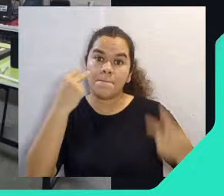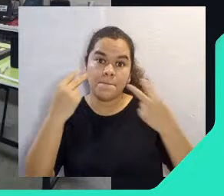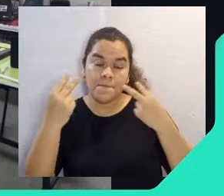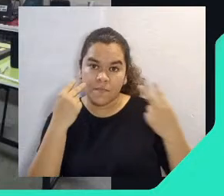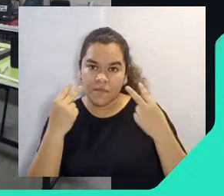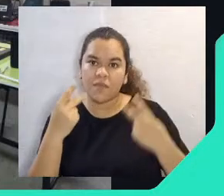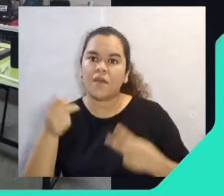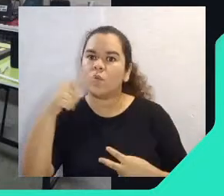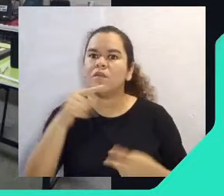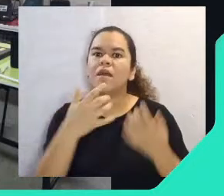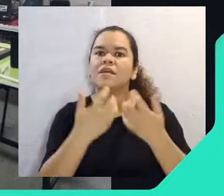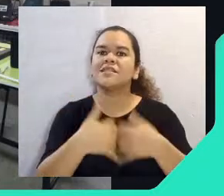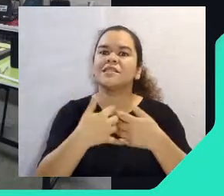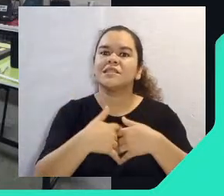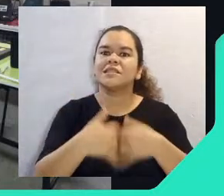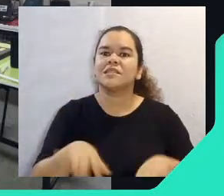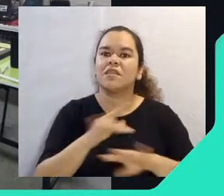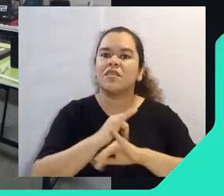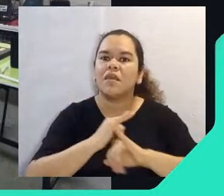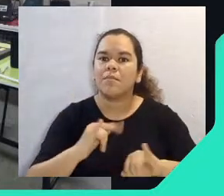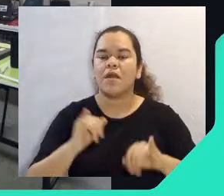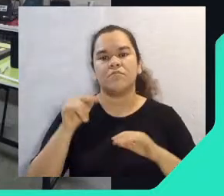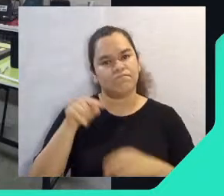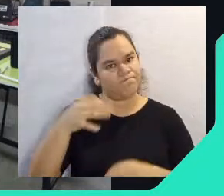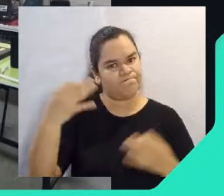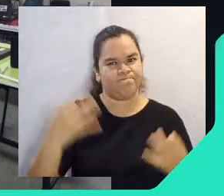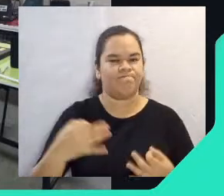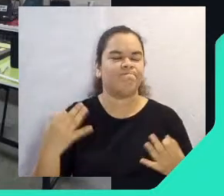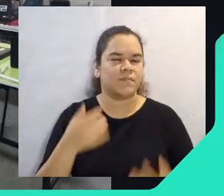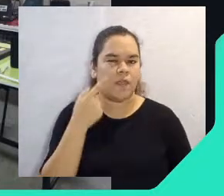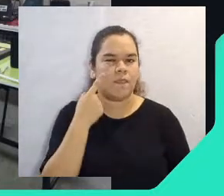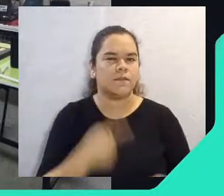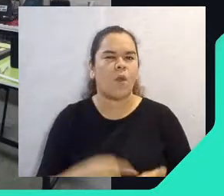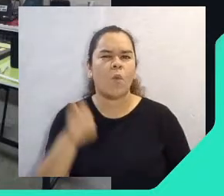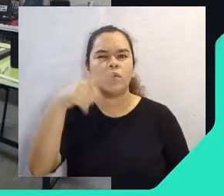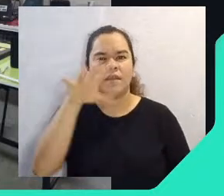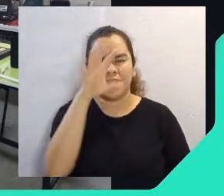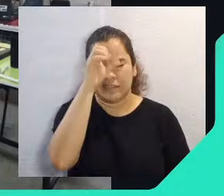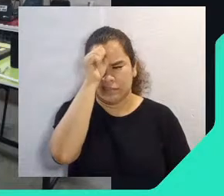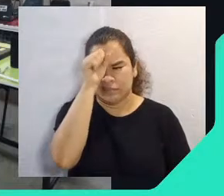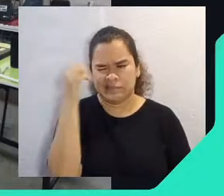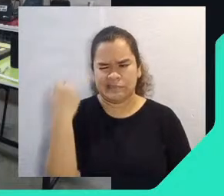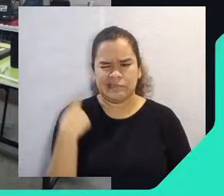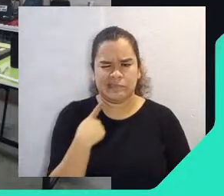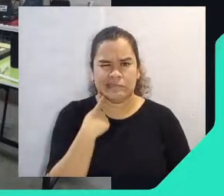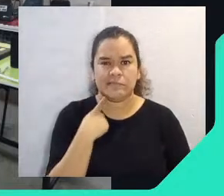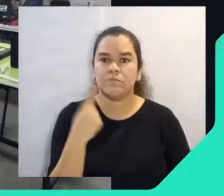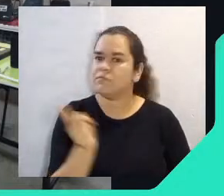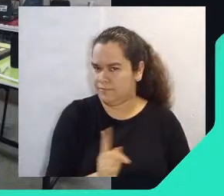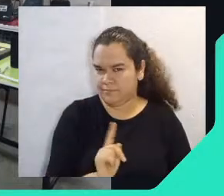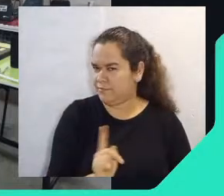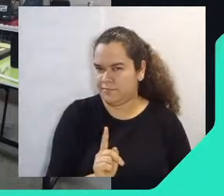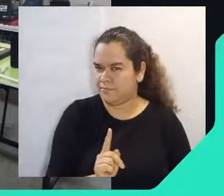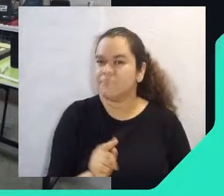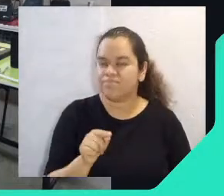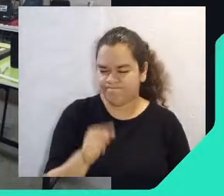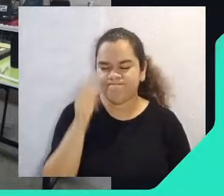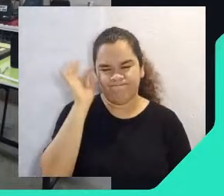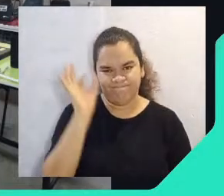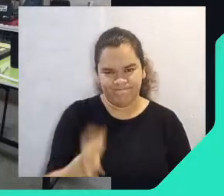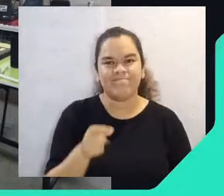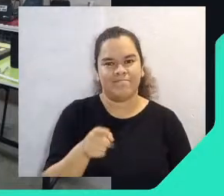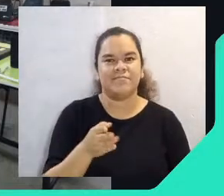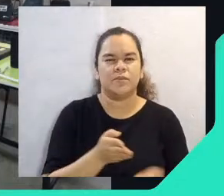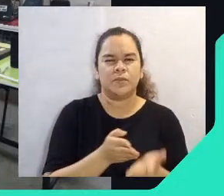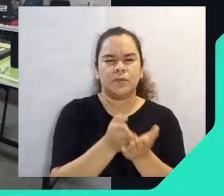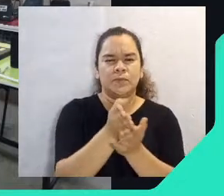carrera de sistemas, que creo que es una muy buena decisión, y que no se van a arrepentir el día de mañana cuando vean los frutos del esfuerzo de haber estudiado esta carrera.